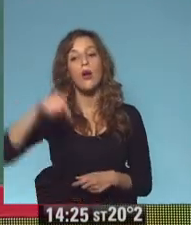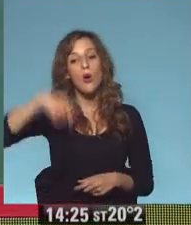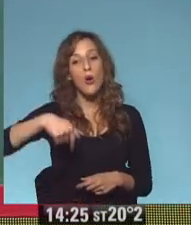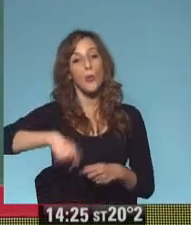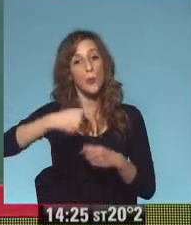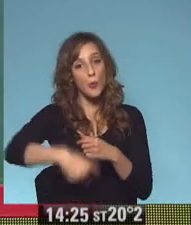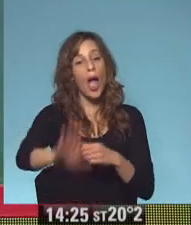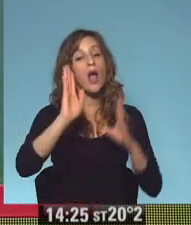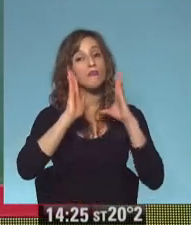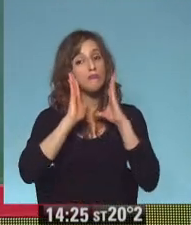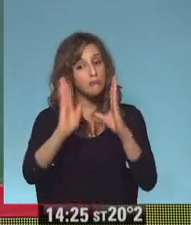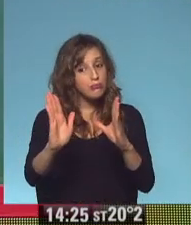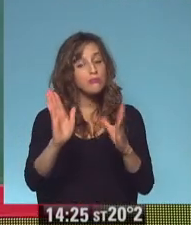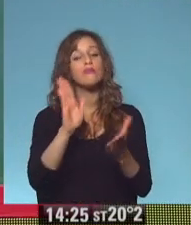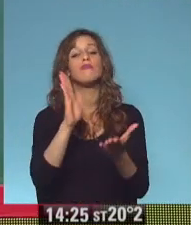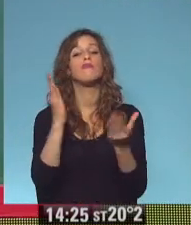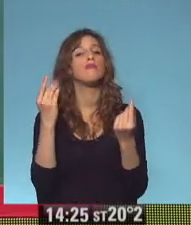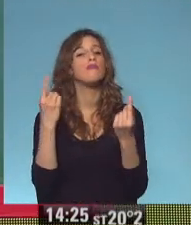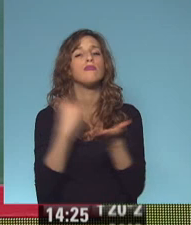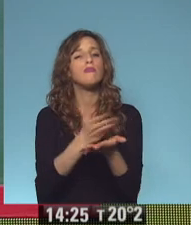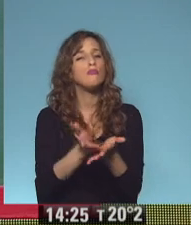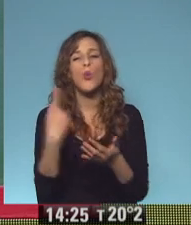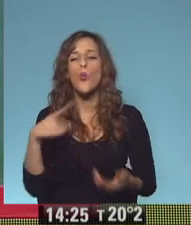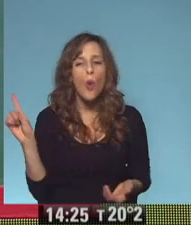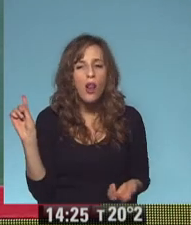en matemática. Ajá.